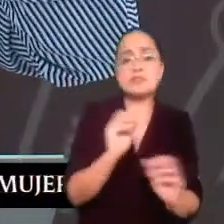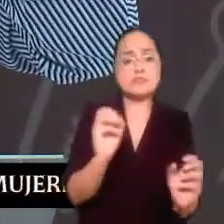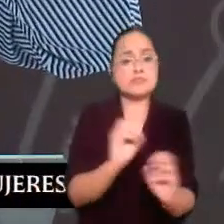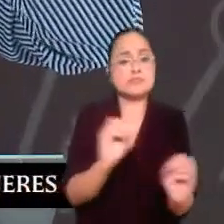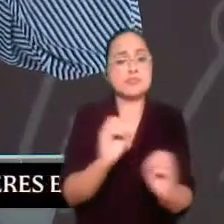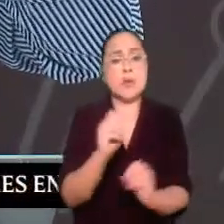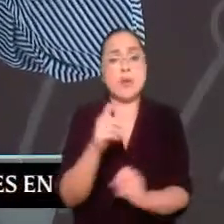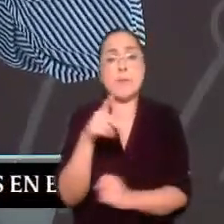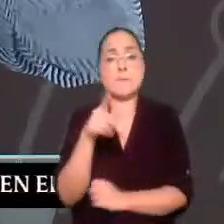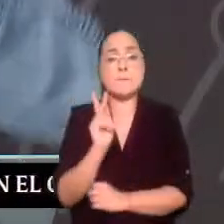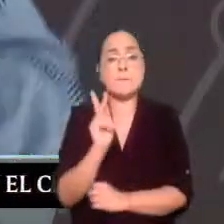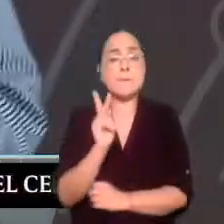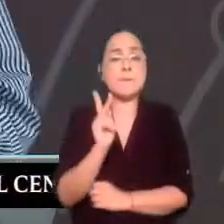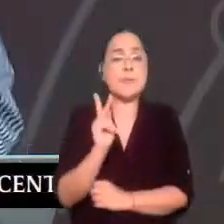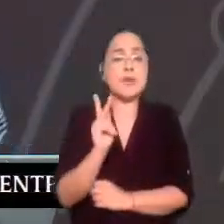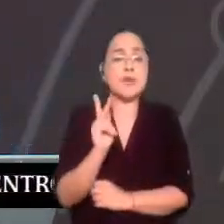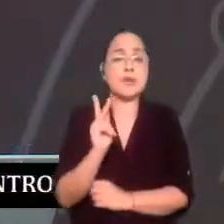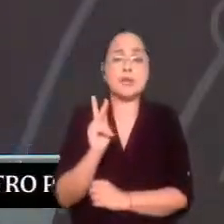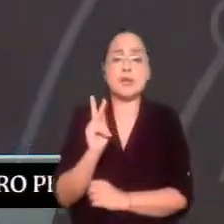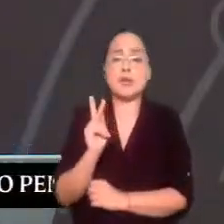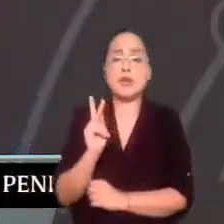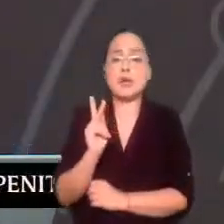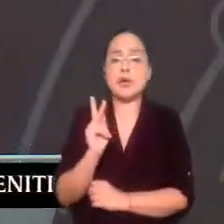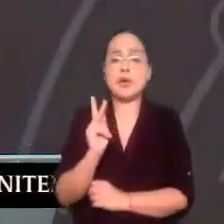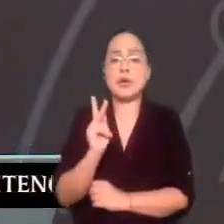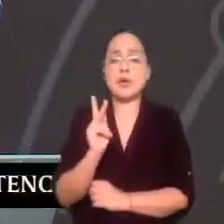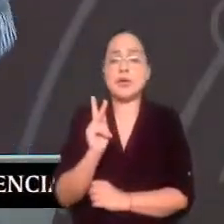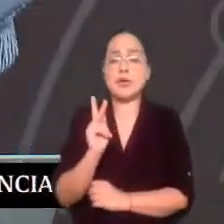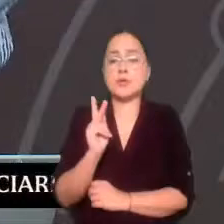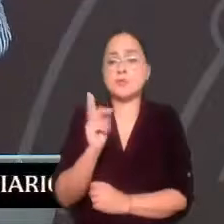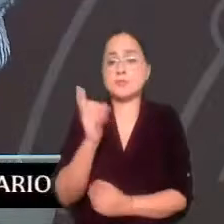No dijo cuánto tiempo. Simplemente dijo: